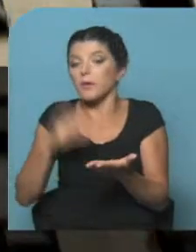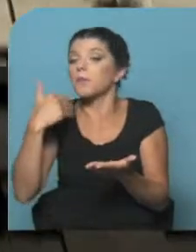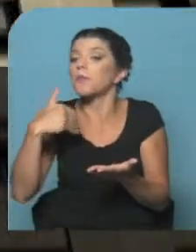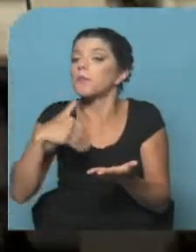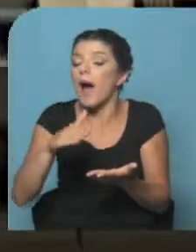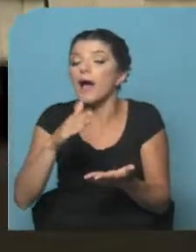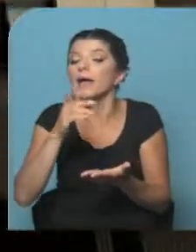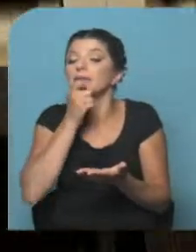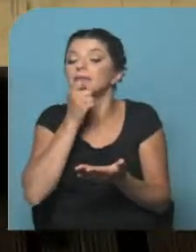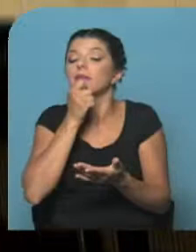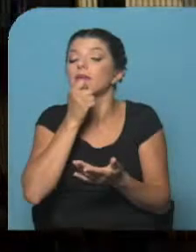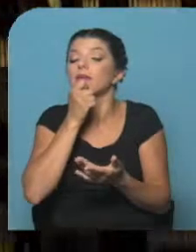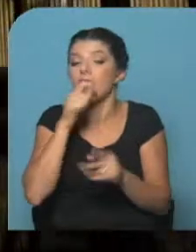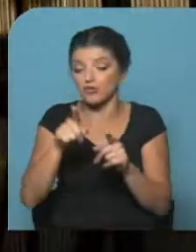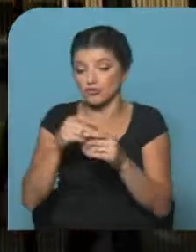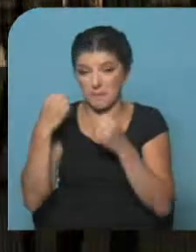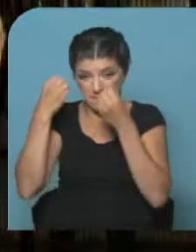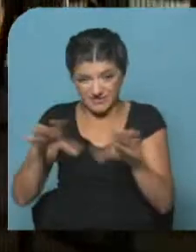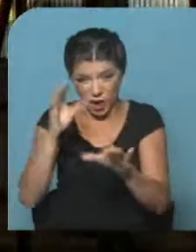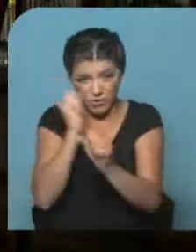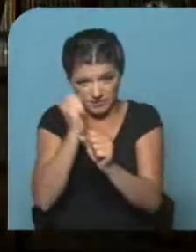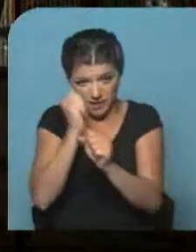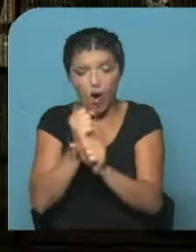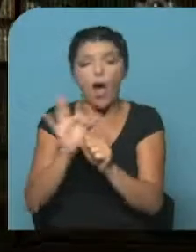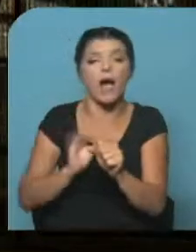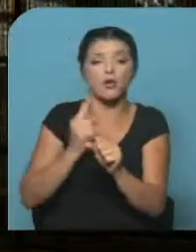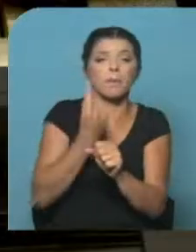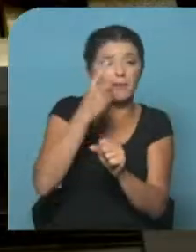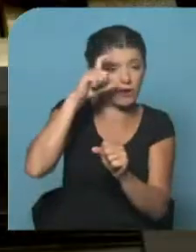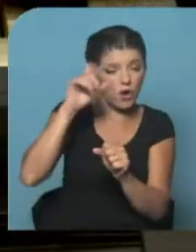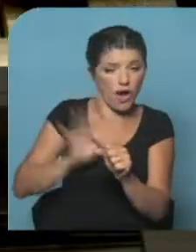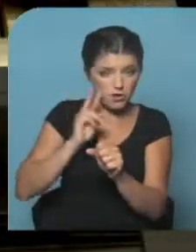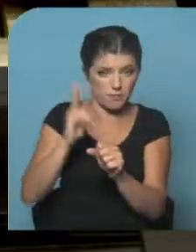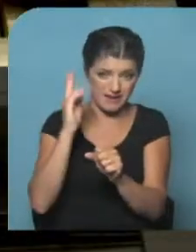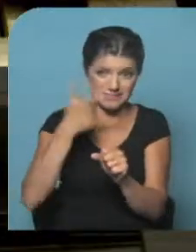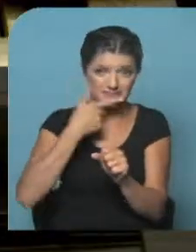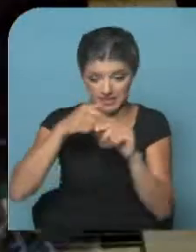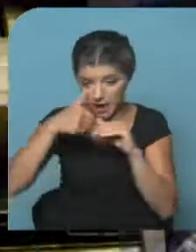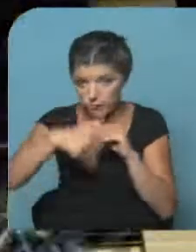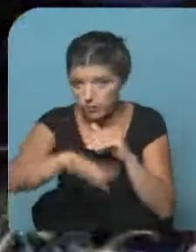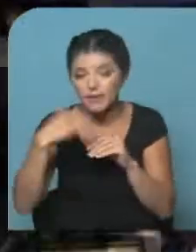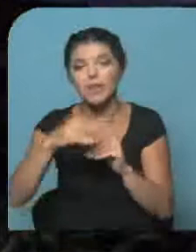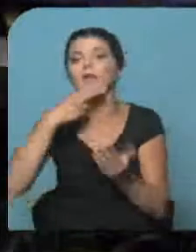alcanzados aquellos que hubieran ingresado al Poder Judicial a partir del 1 de enero de 2017.